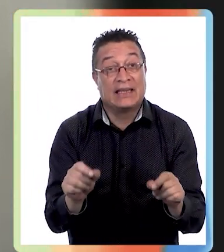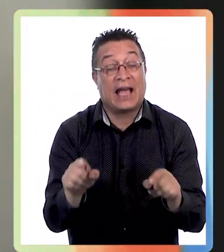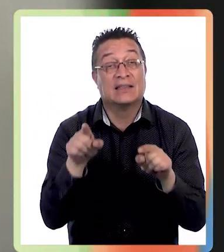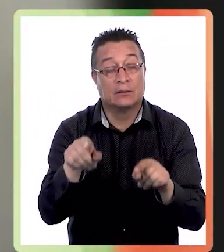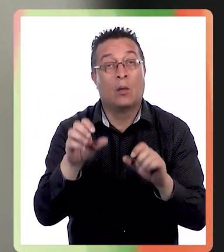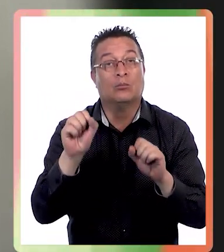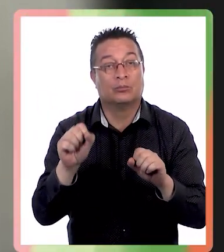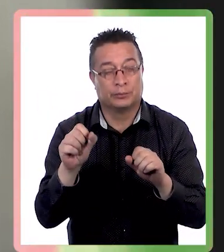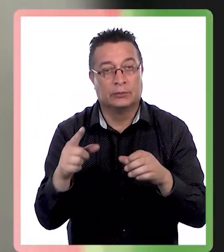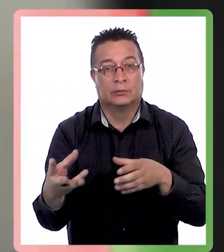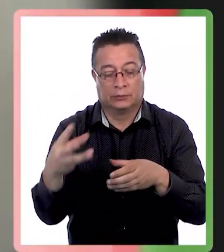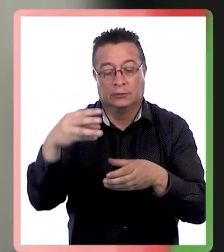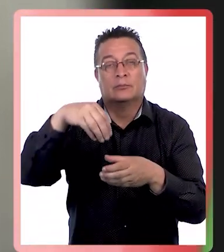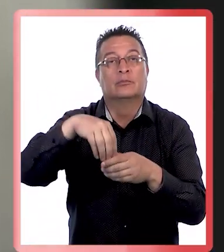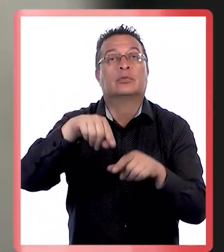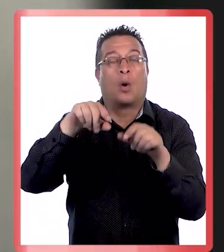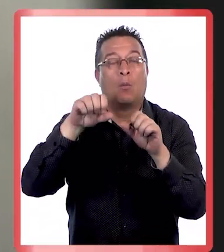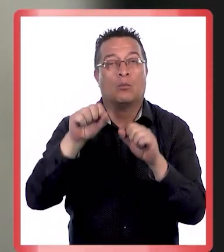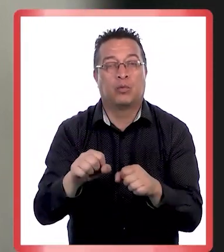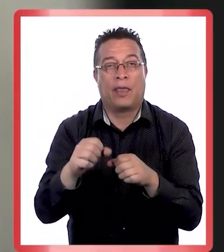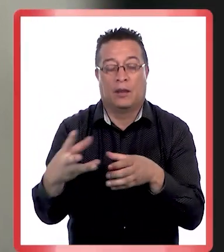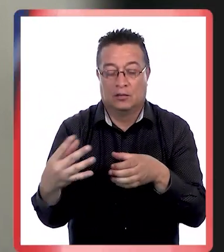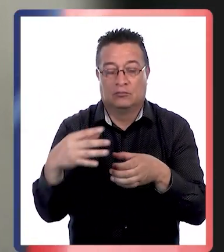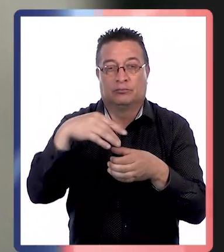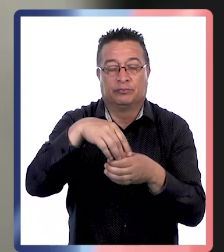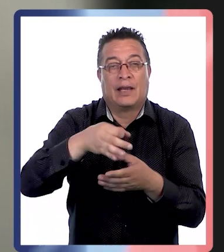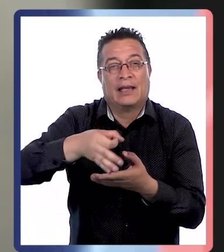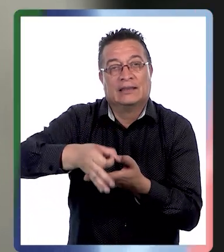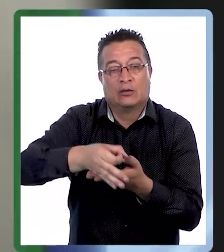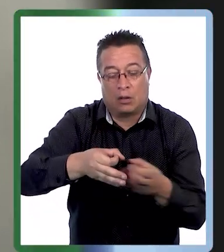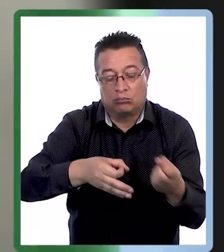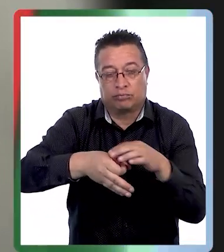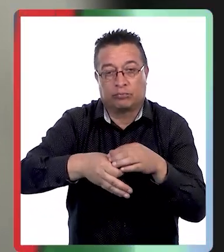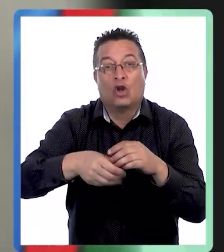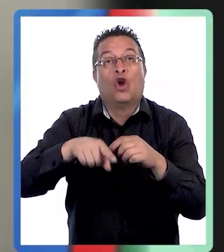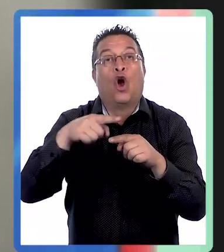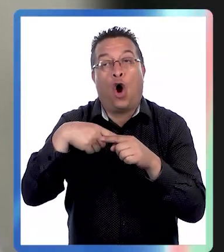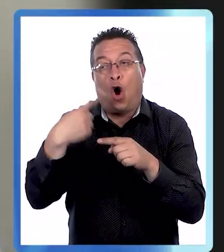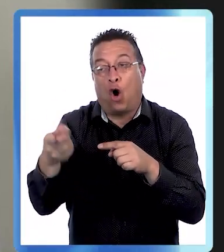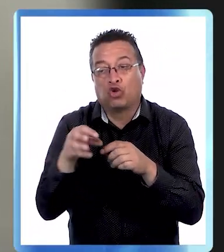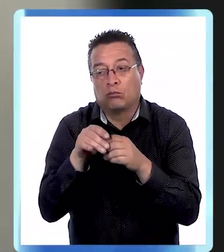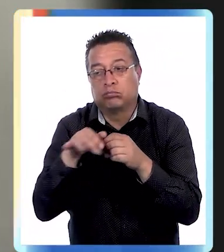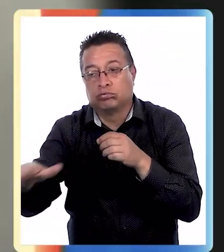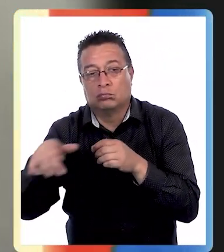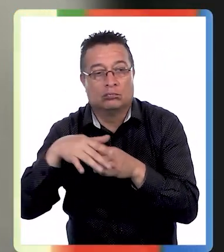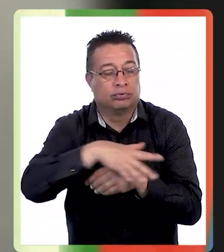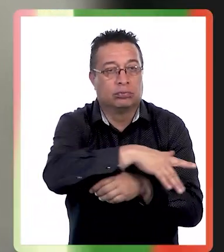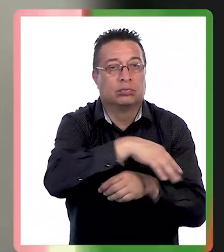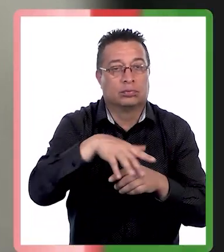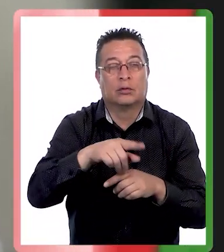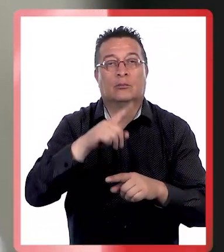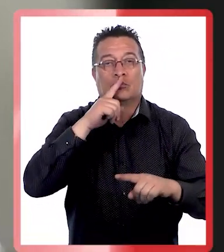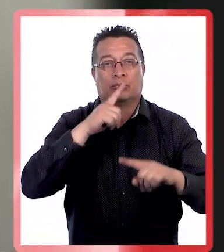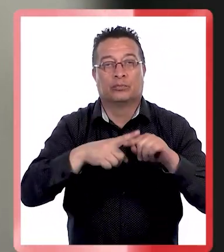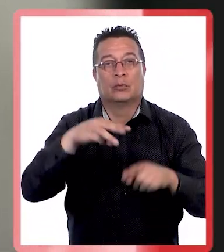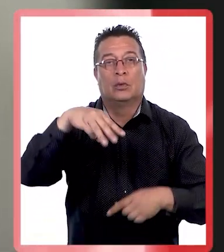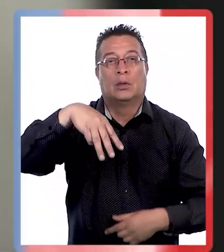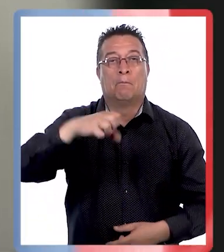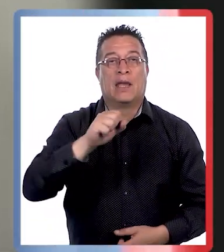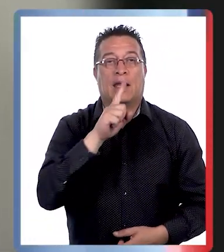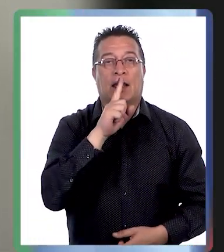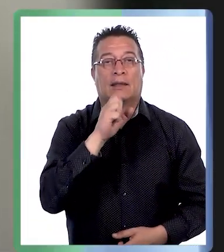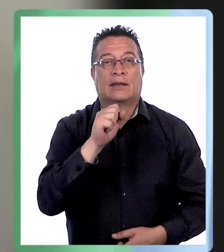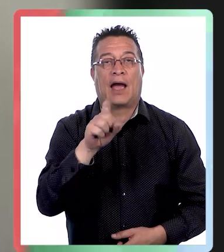la particularidad de poder invadir e irse a otros lugares del cuerpo y dar lo que llamamos también metástasis, que es el principal